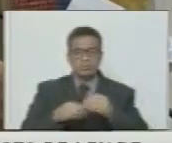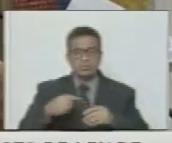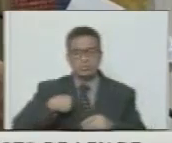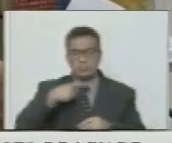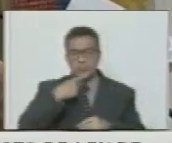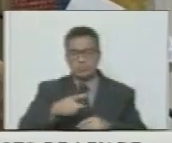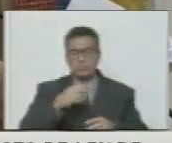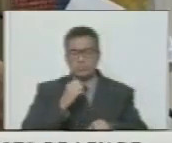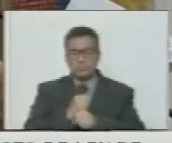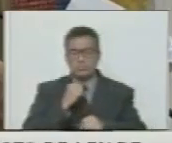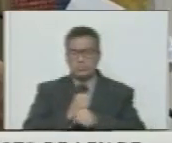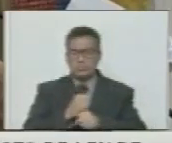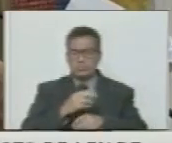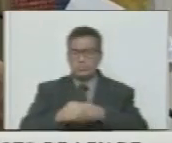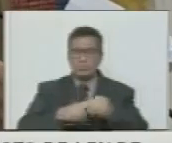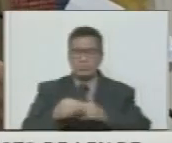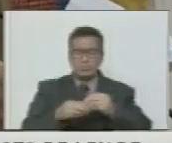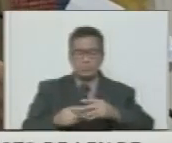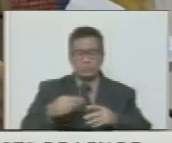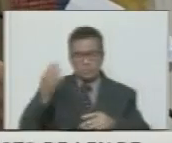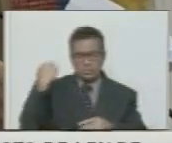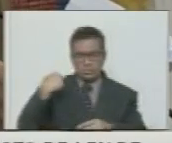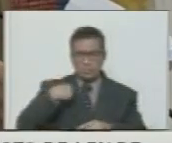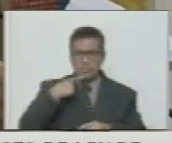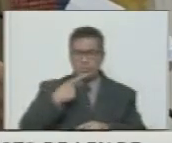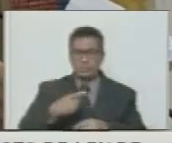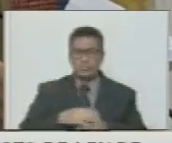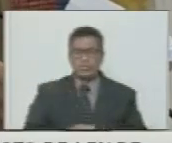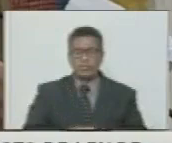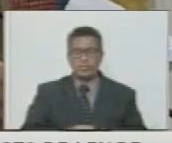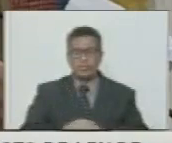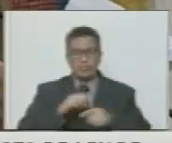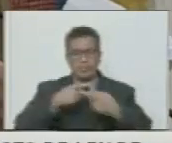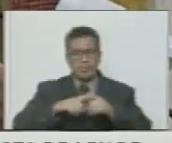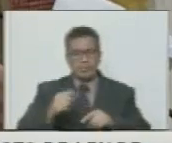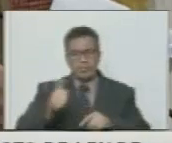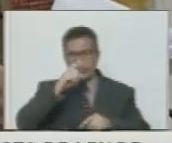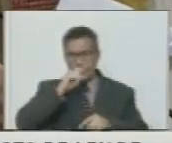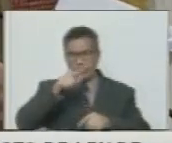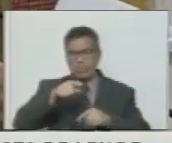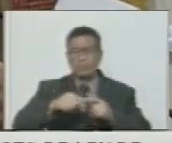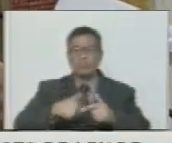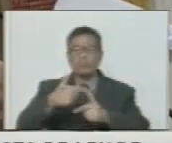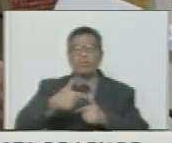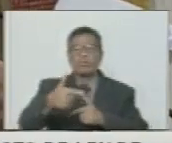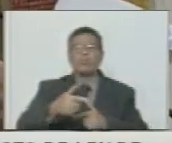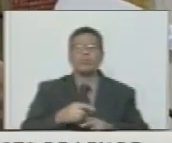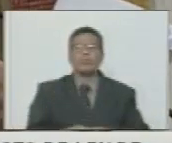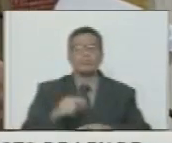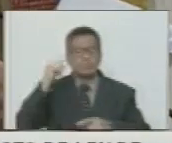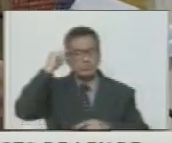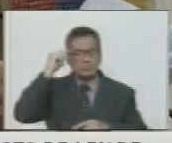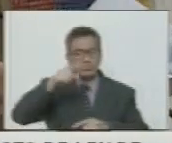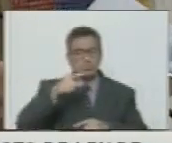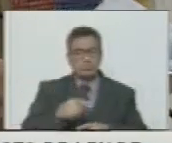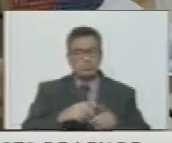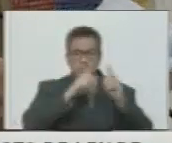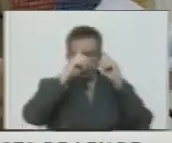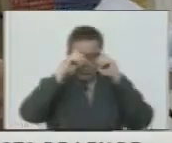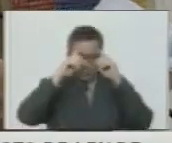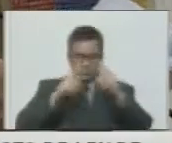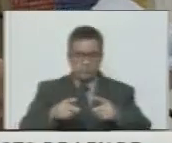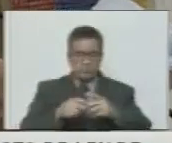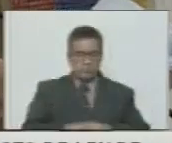sobre los hechos que dieron lugar a las situaciones antes referidas, durante los 10 años siguientes a la fecha de